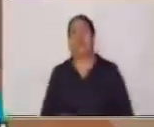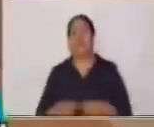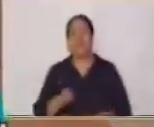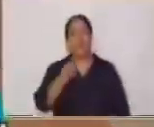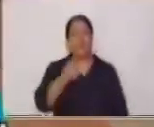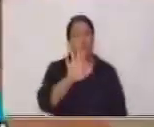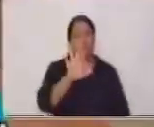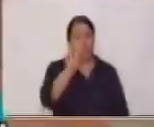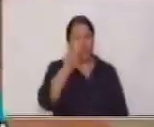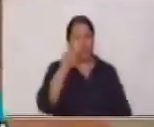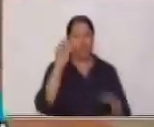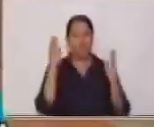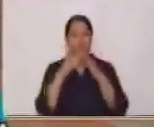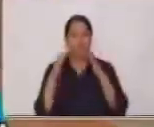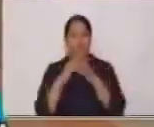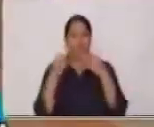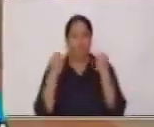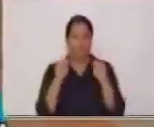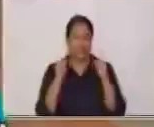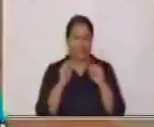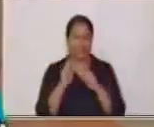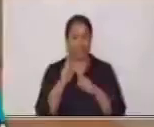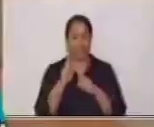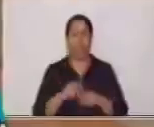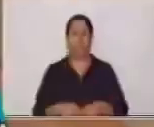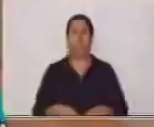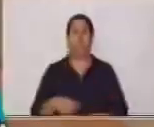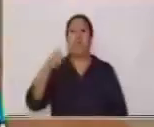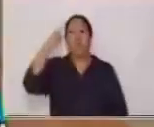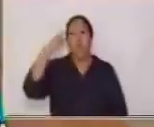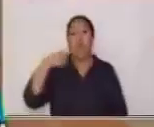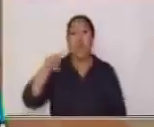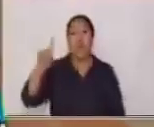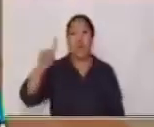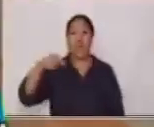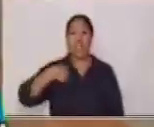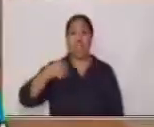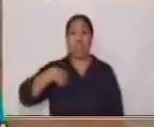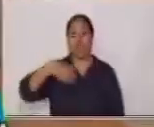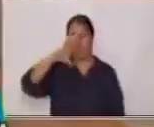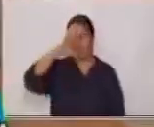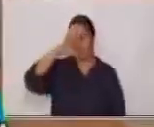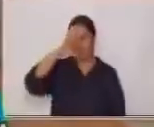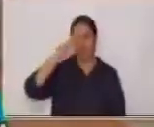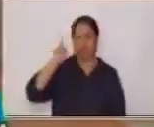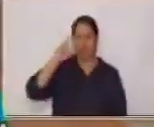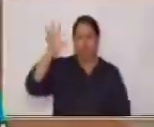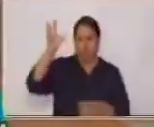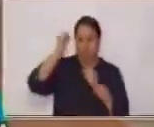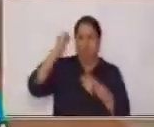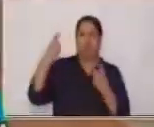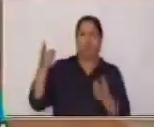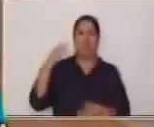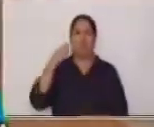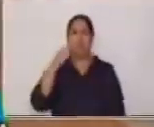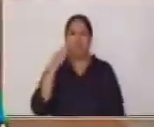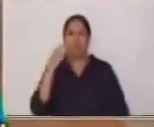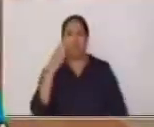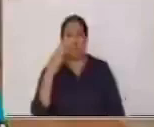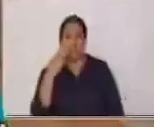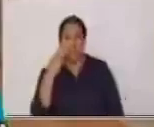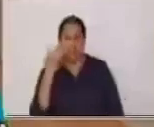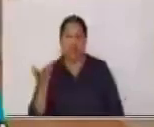Por ejemplo, acá tengo algunas frases. Dice, el día que desobedecí a mis padres. ¿Qué necesito que hagas con esta